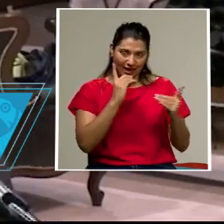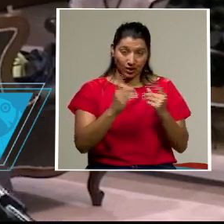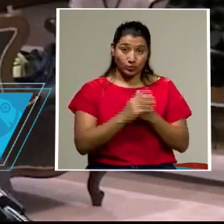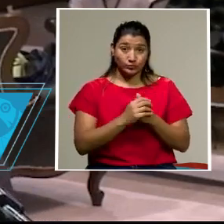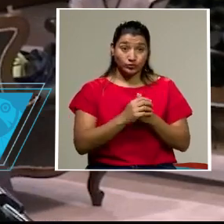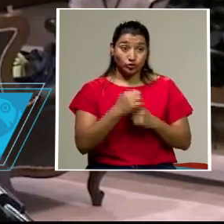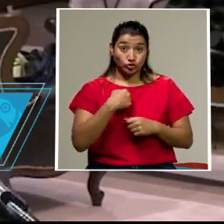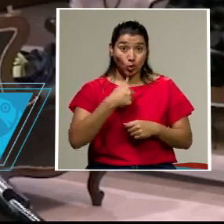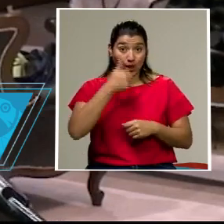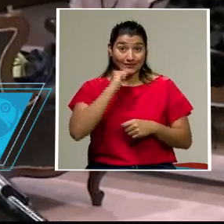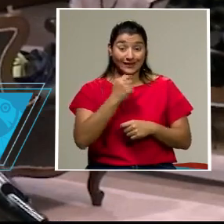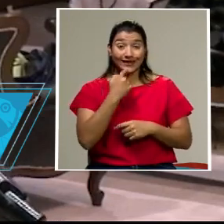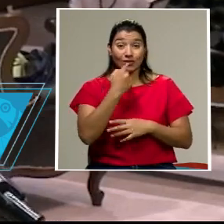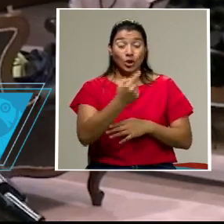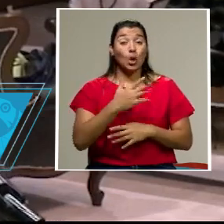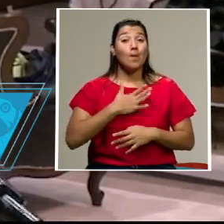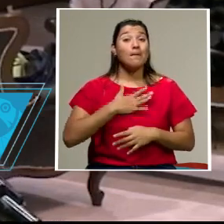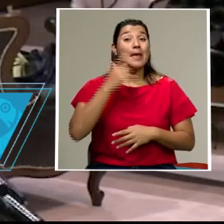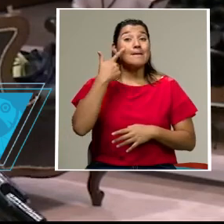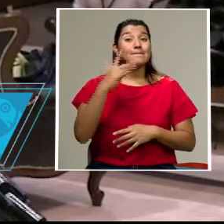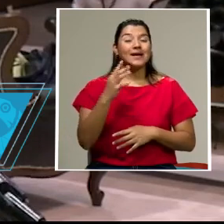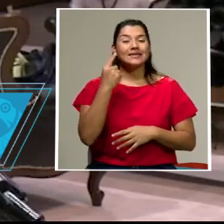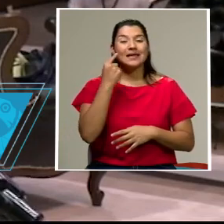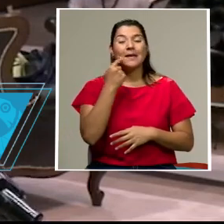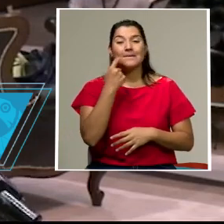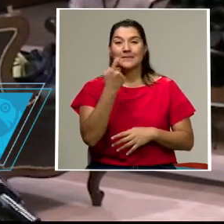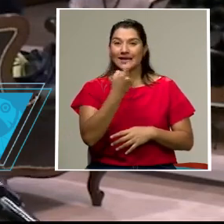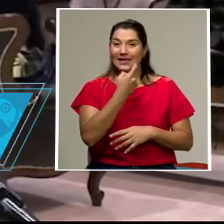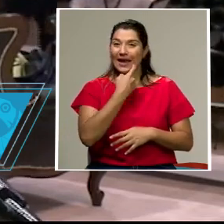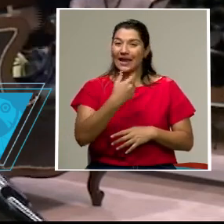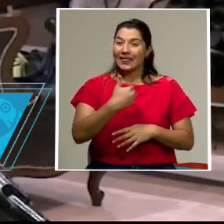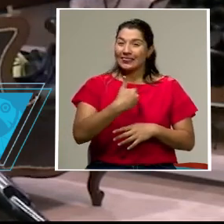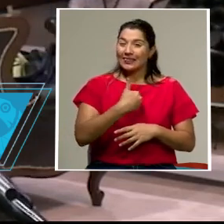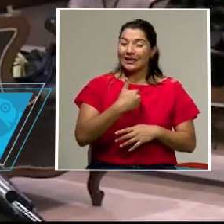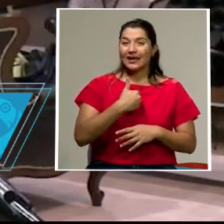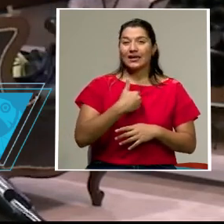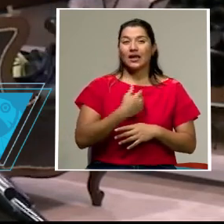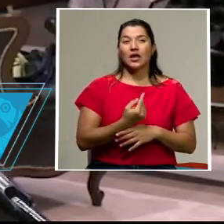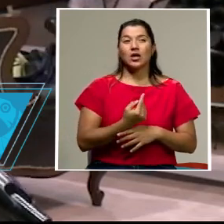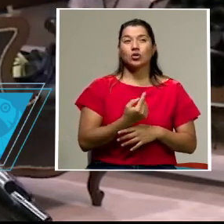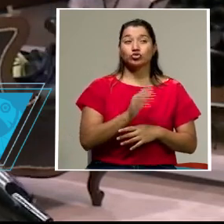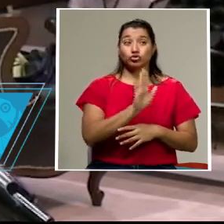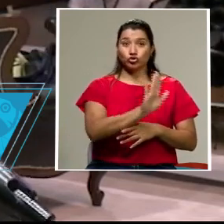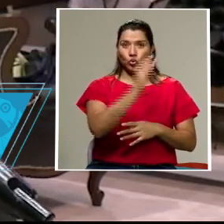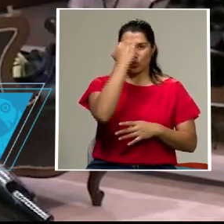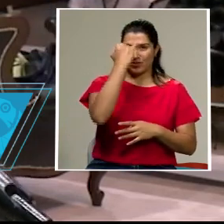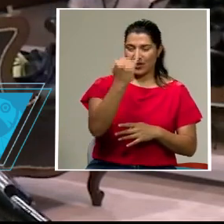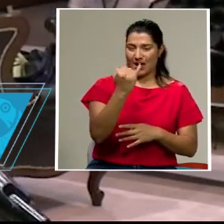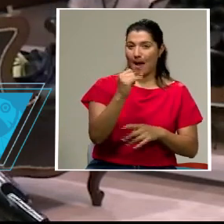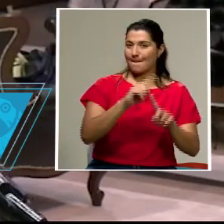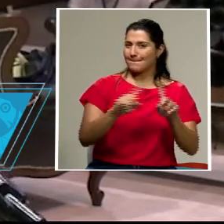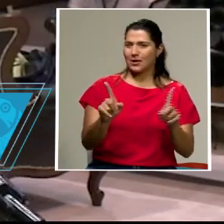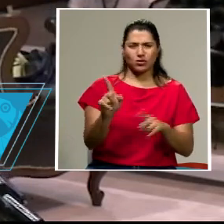yo hice ayer. Me parece que doña Pilar está partiendo desde una perspectiva ideológica más que realista y